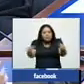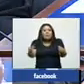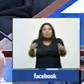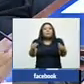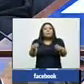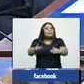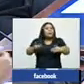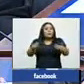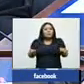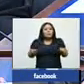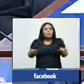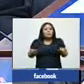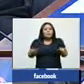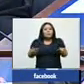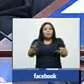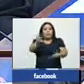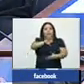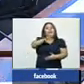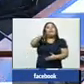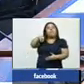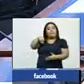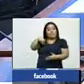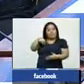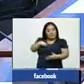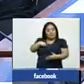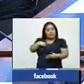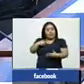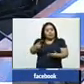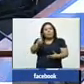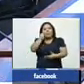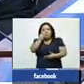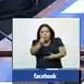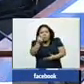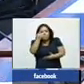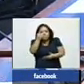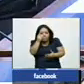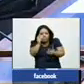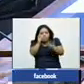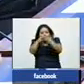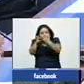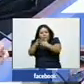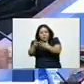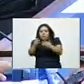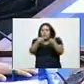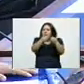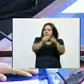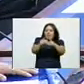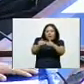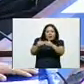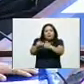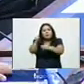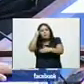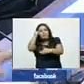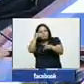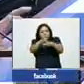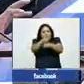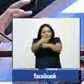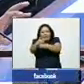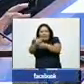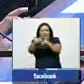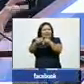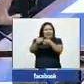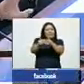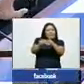lleve a la familia salvadoreña. Vamos buscando entendimiento, aunque tengamos diversas formas de pensar y